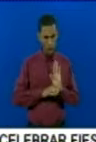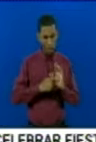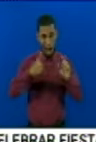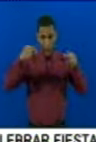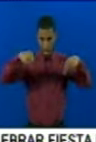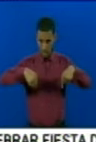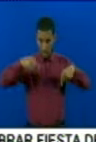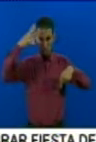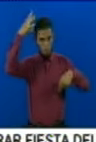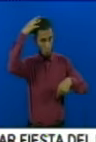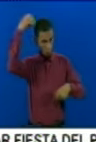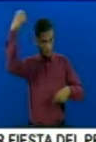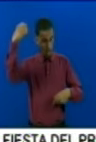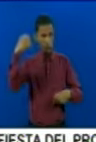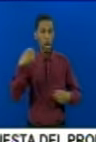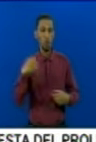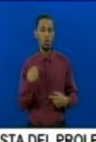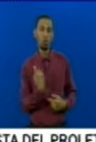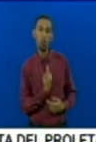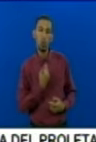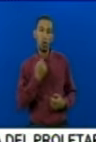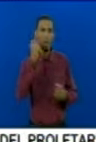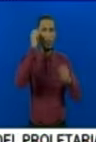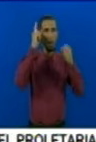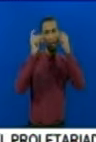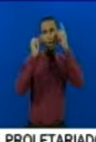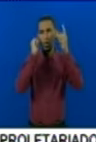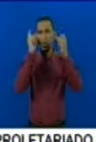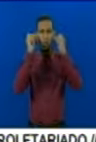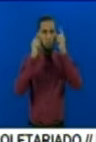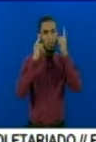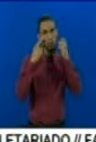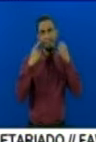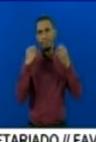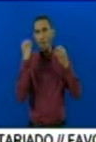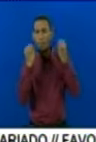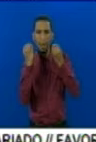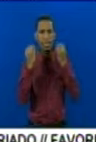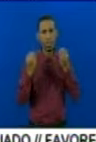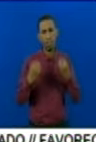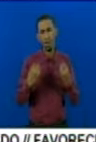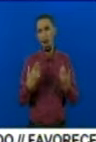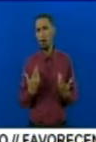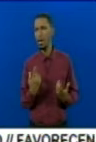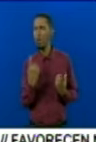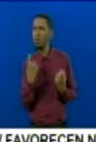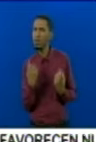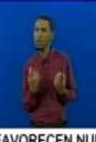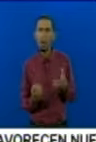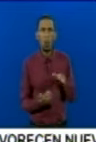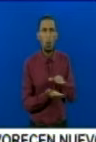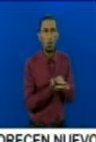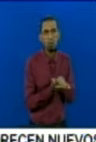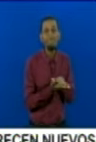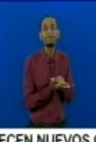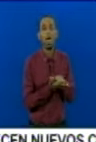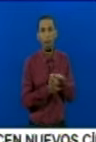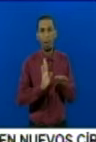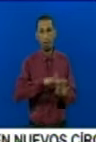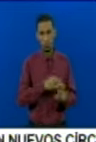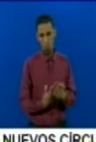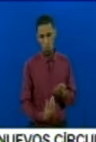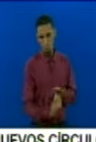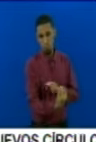presidencia nos da también la idea de cuántos recursos se tienen que disponer para